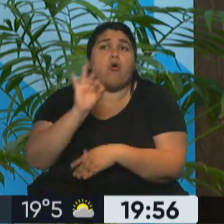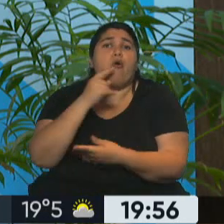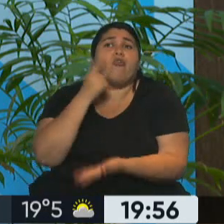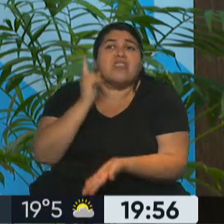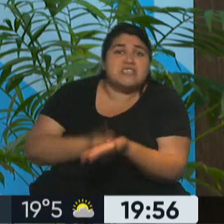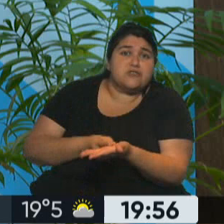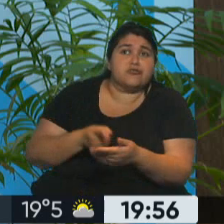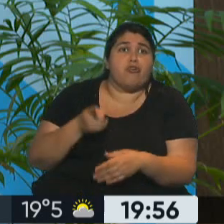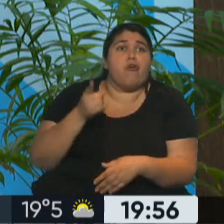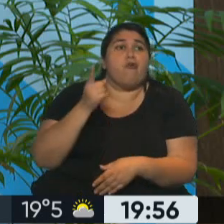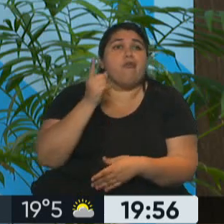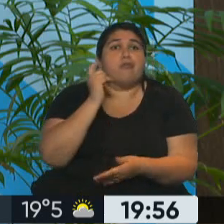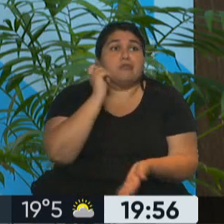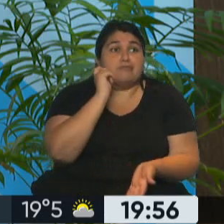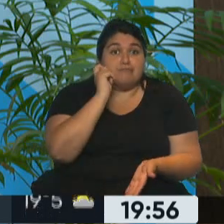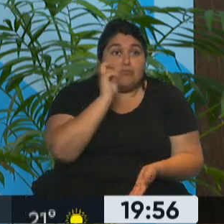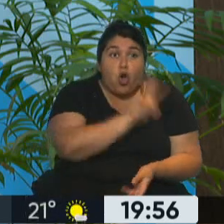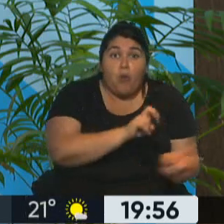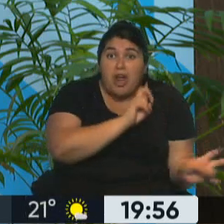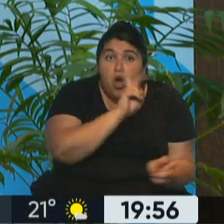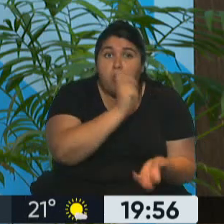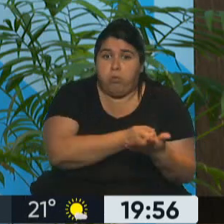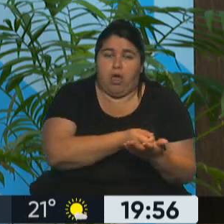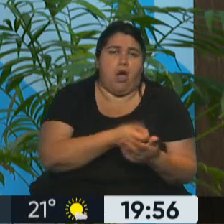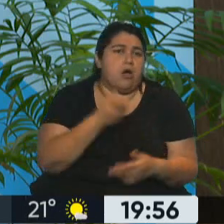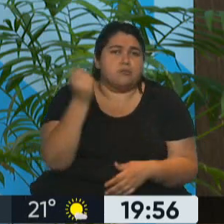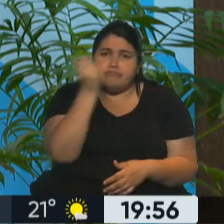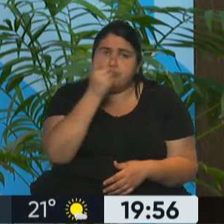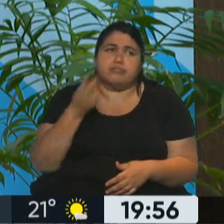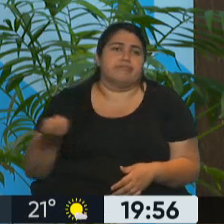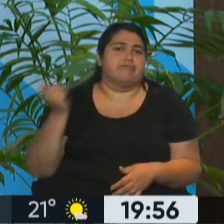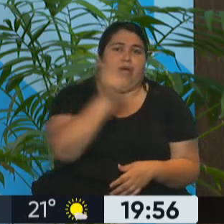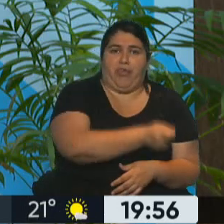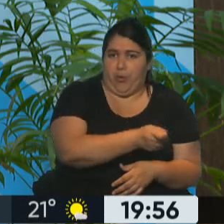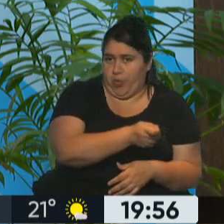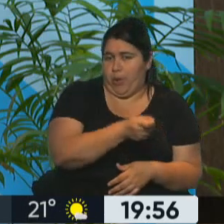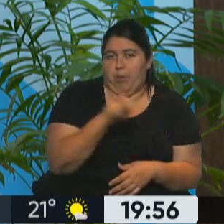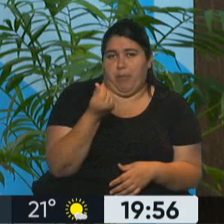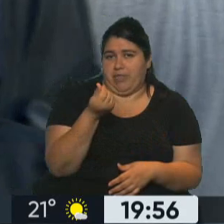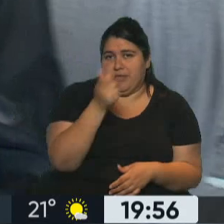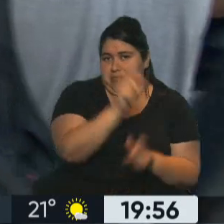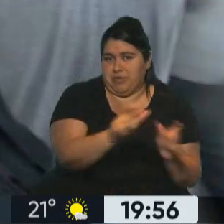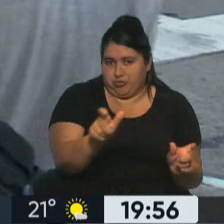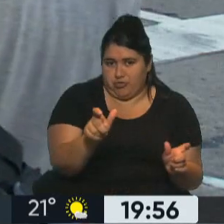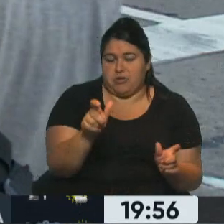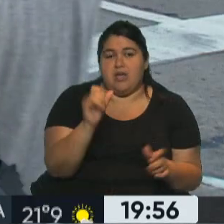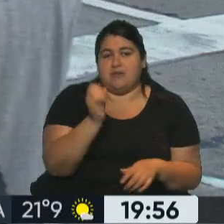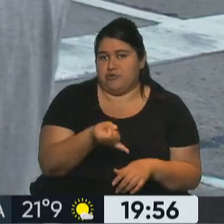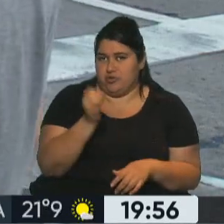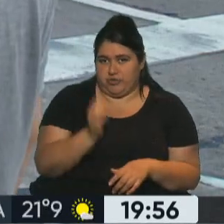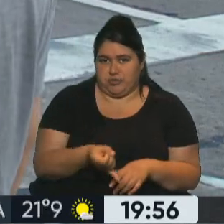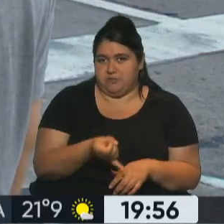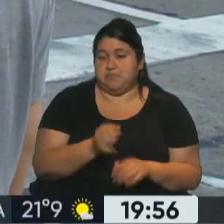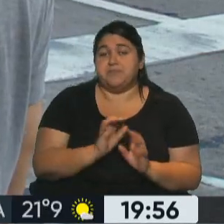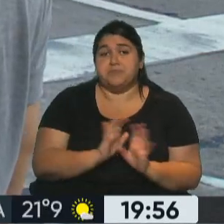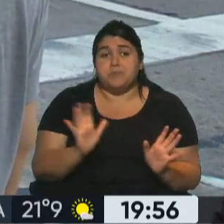desinformada cobre el boleto, esto se restituye en menos de 48 horas, se devuelve el importe del boleto a cada uno de